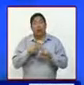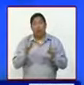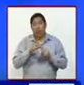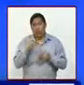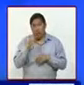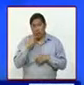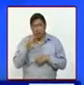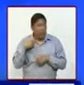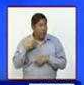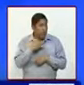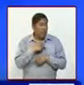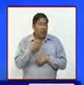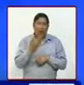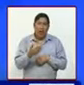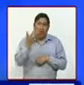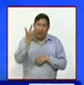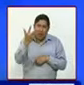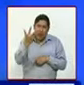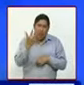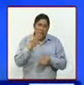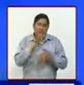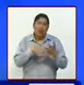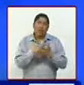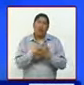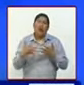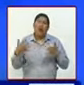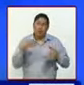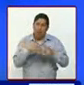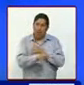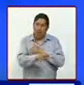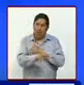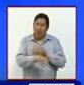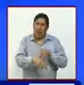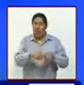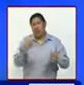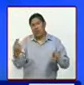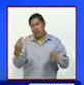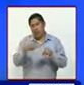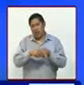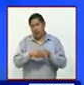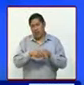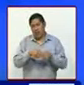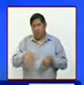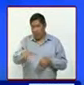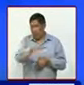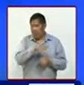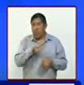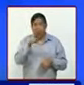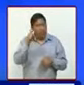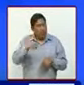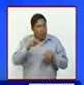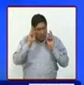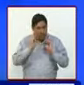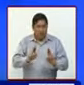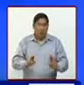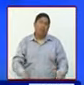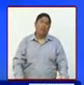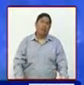le reiteramos una vez más, hay tres horarios para ingreso y salida por Aranjuez y Mayasa que usted tiene que